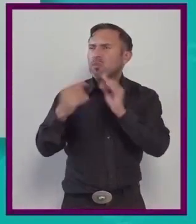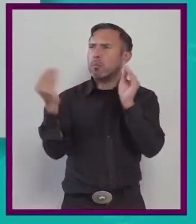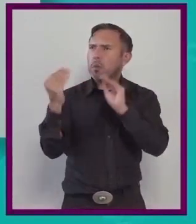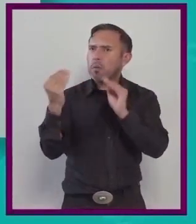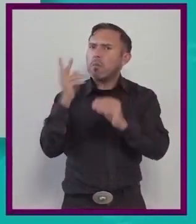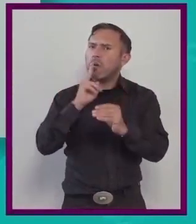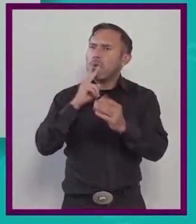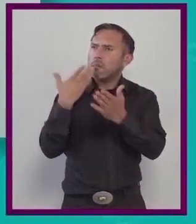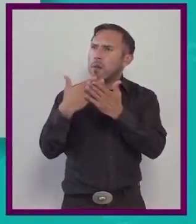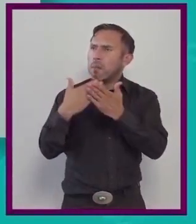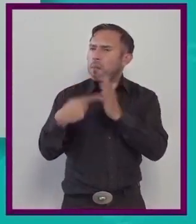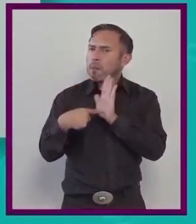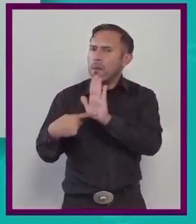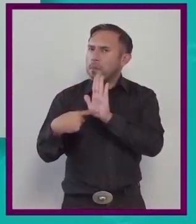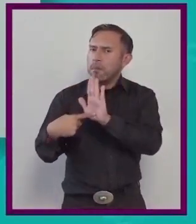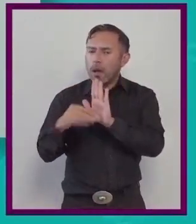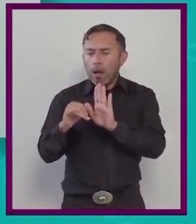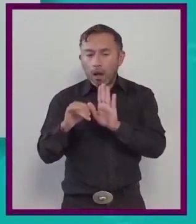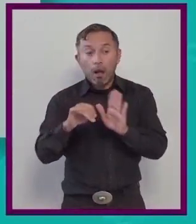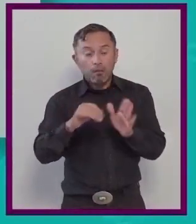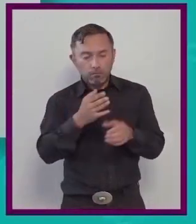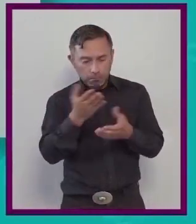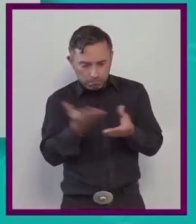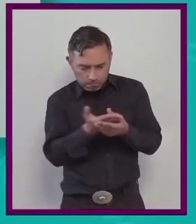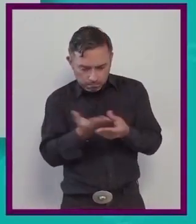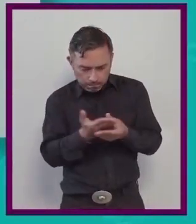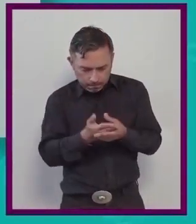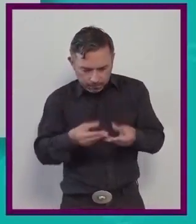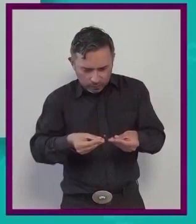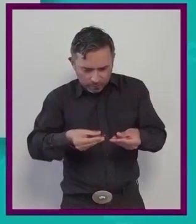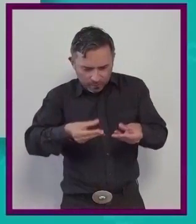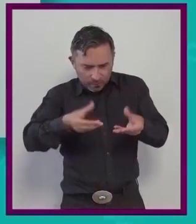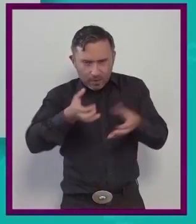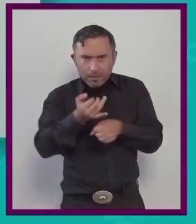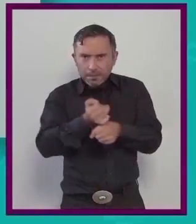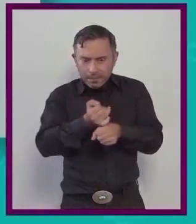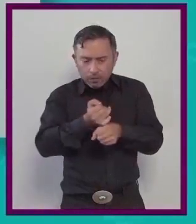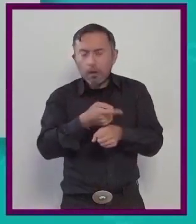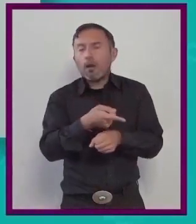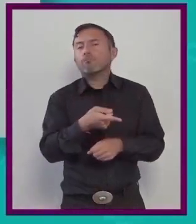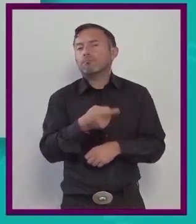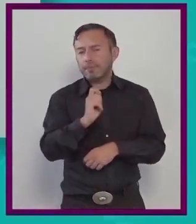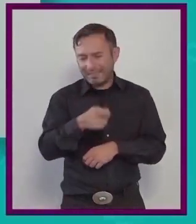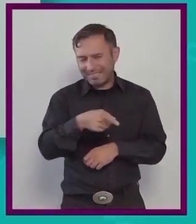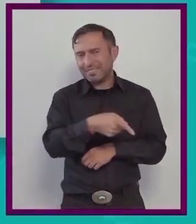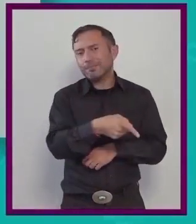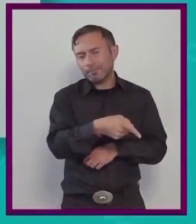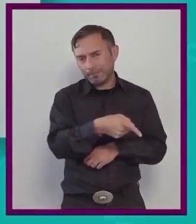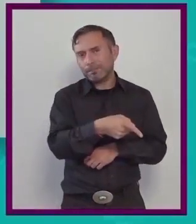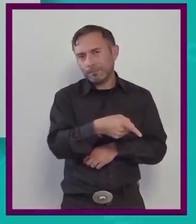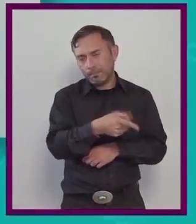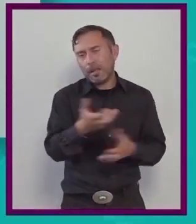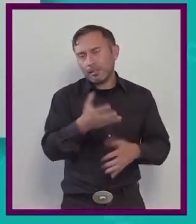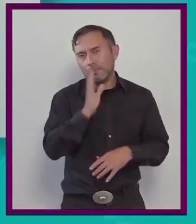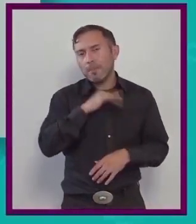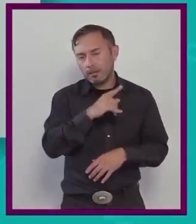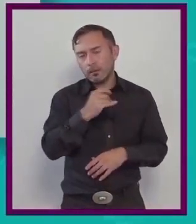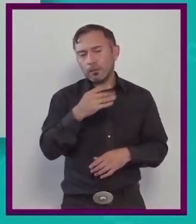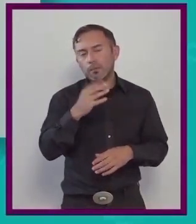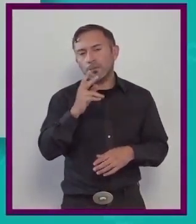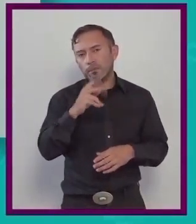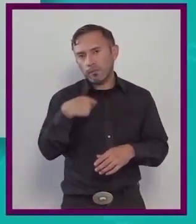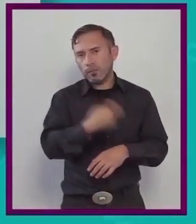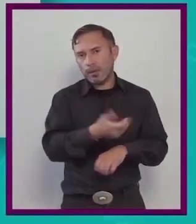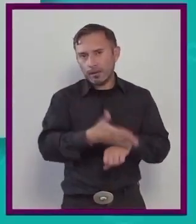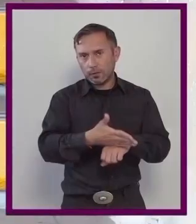argumentos y todo lo que tenga dentro de su marco de investigación para comprobar su participación dentro de